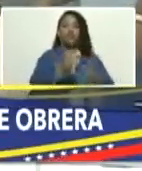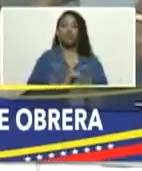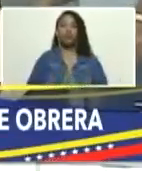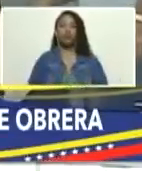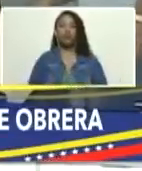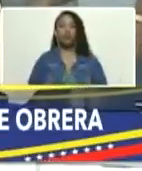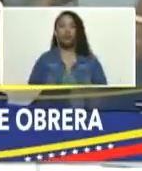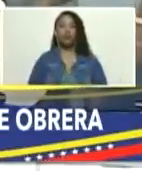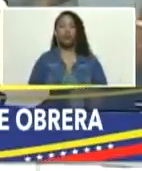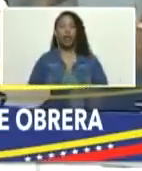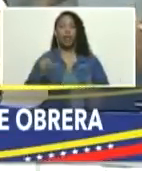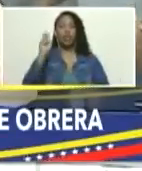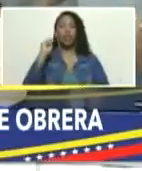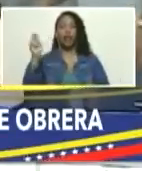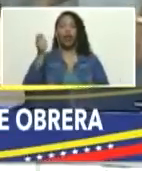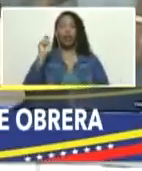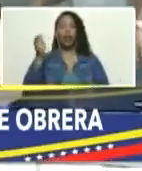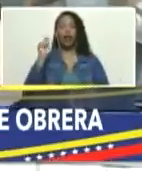de las tareas